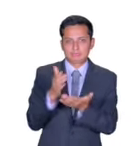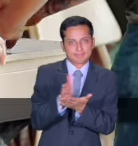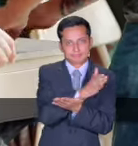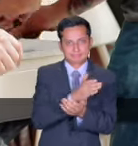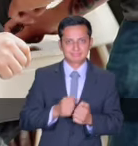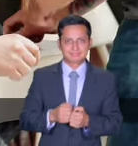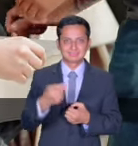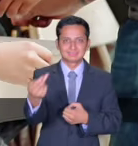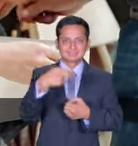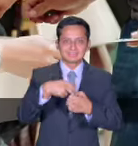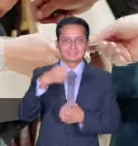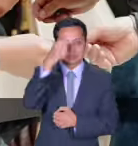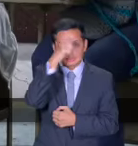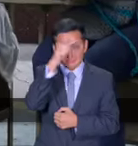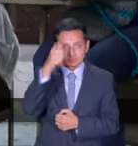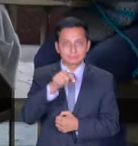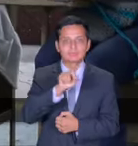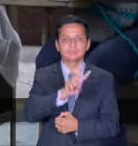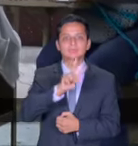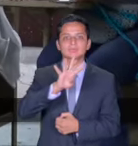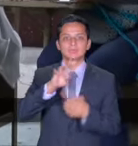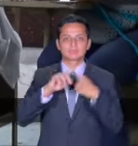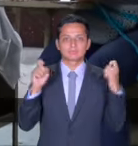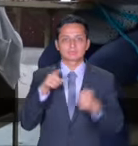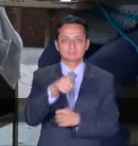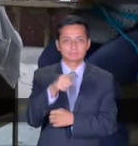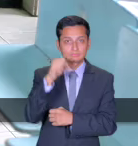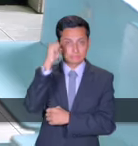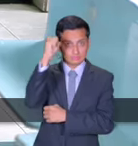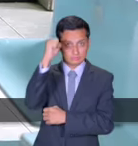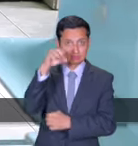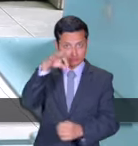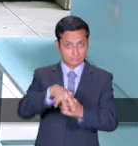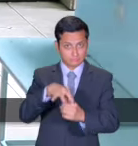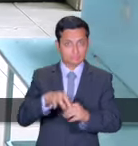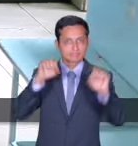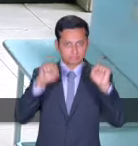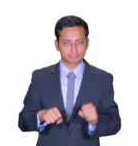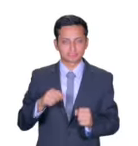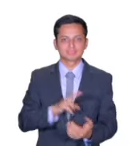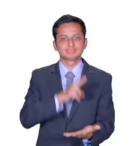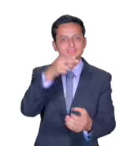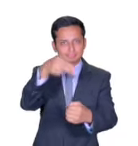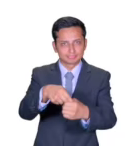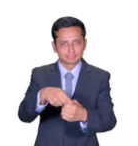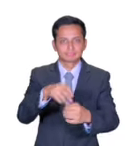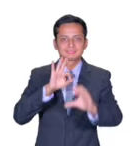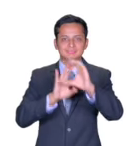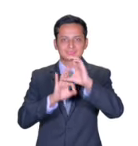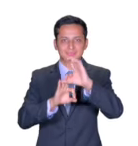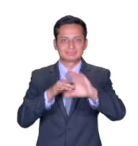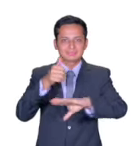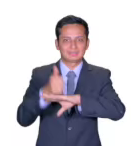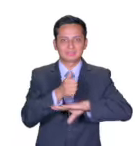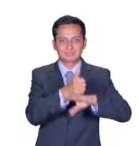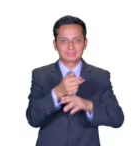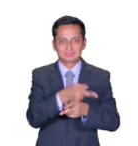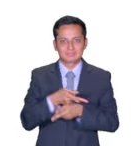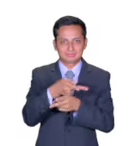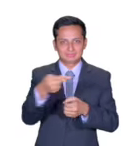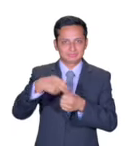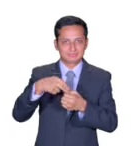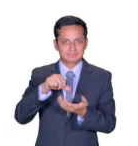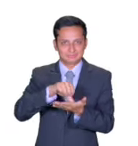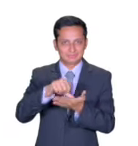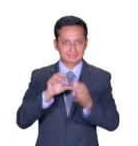descalificación. Asiste el domingo 24 de marzo y ejerce tu derecho al sufragio para elegir consejeras y consejeros que integrarán el